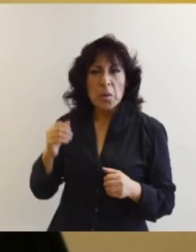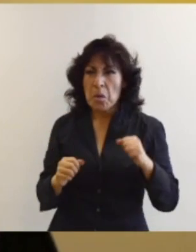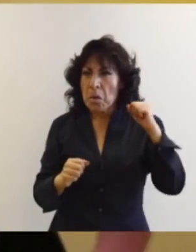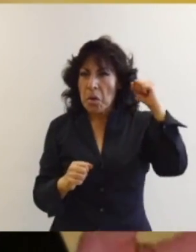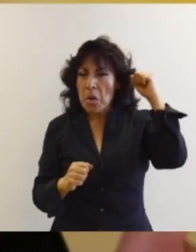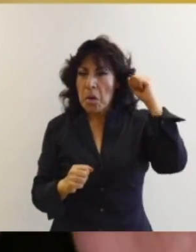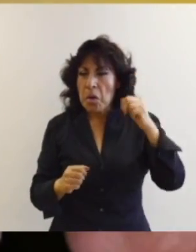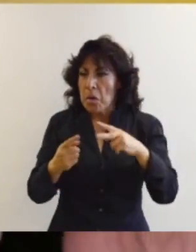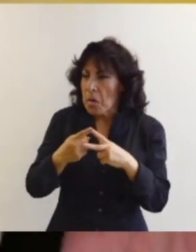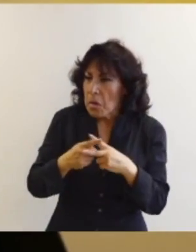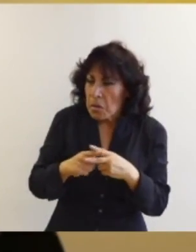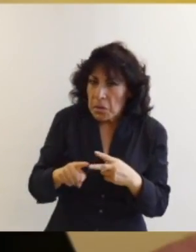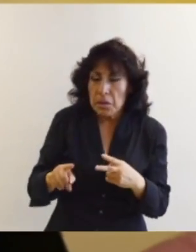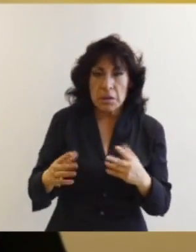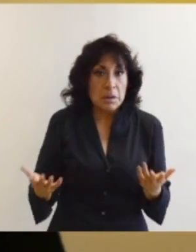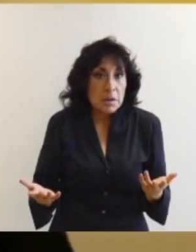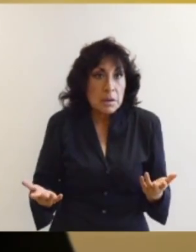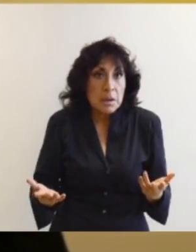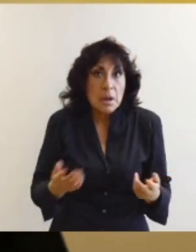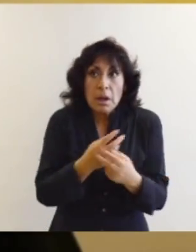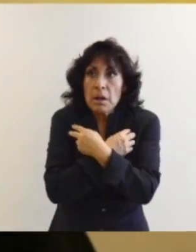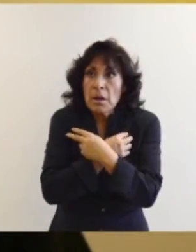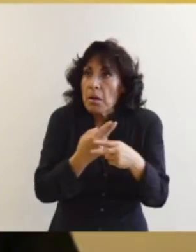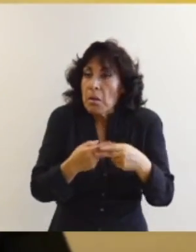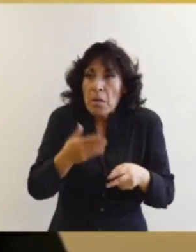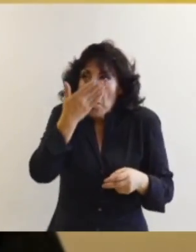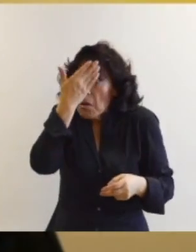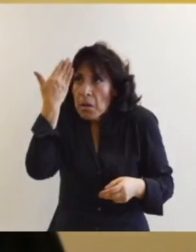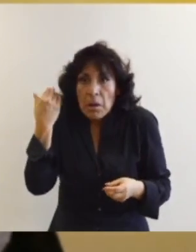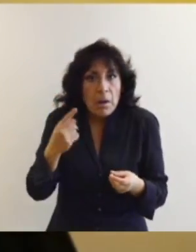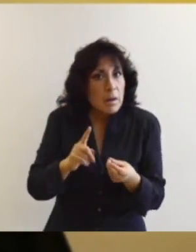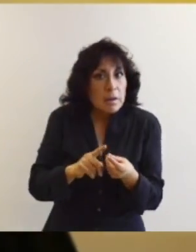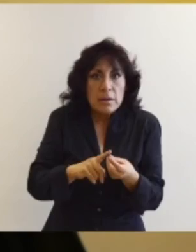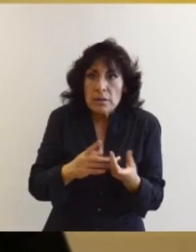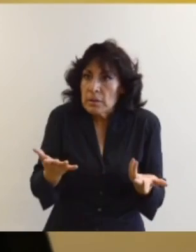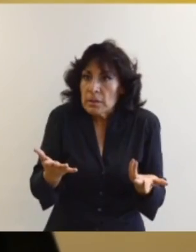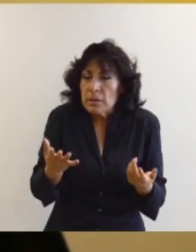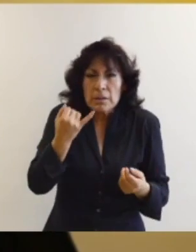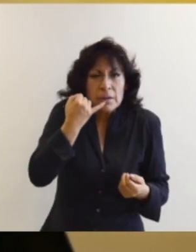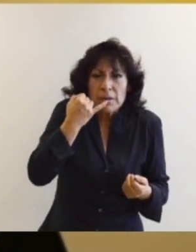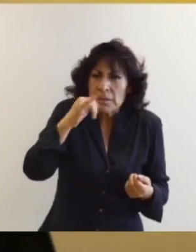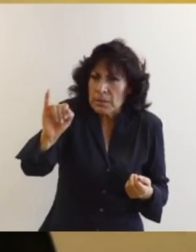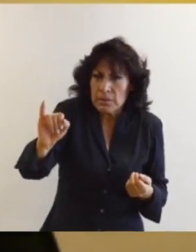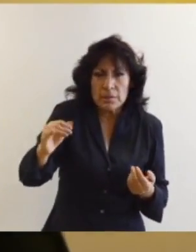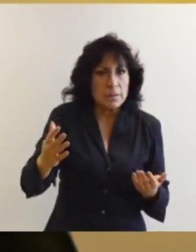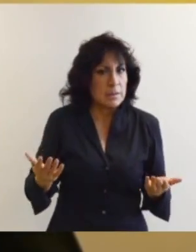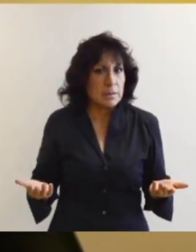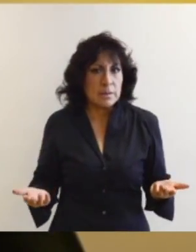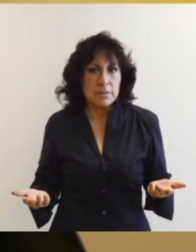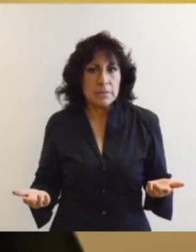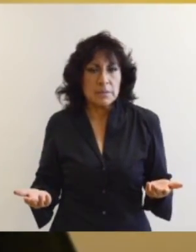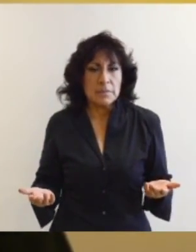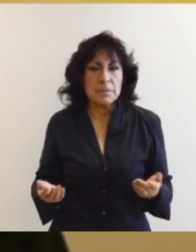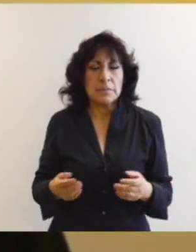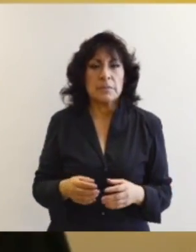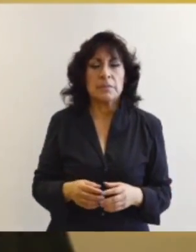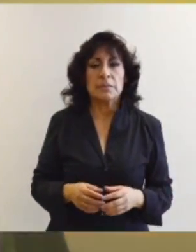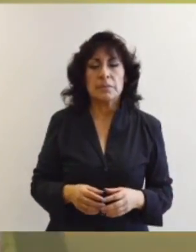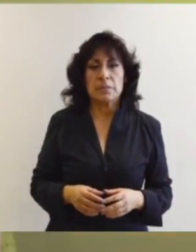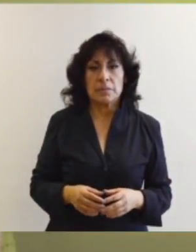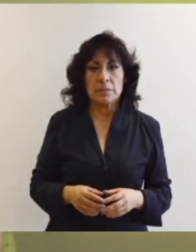antes, Cuauhtémoc había estallado la protesta. Y ni siquiera sabemos dónde están sus huesos.